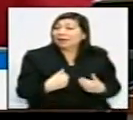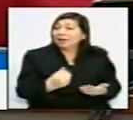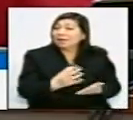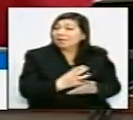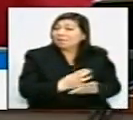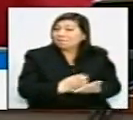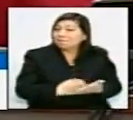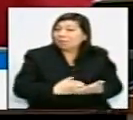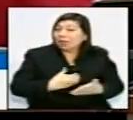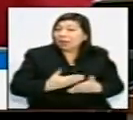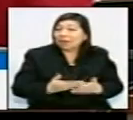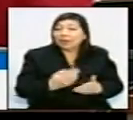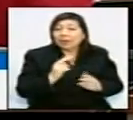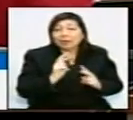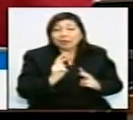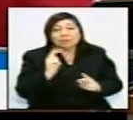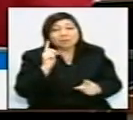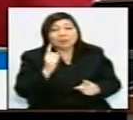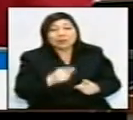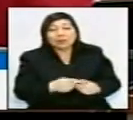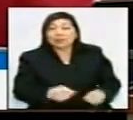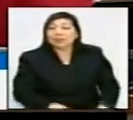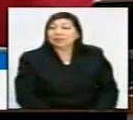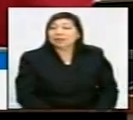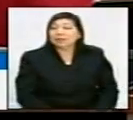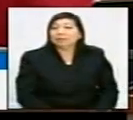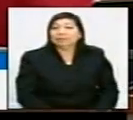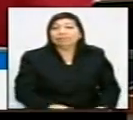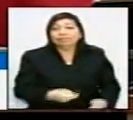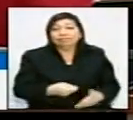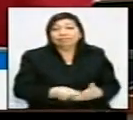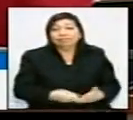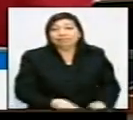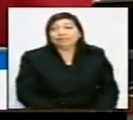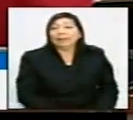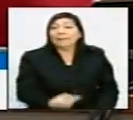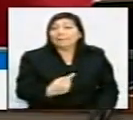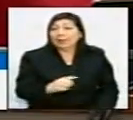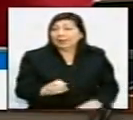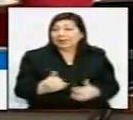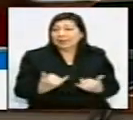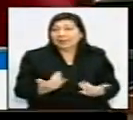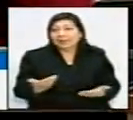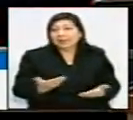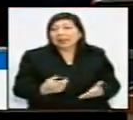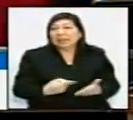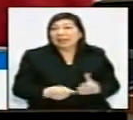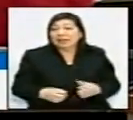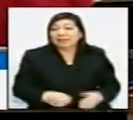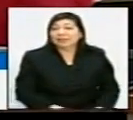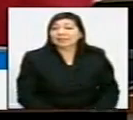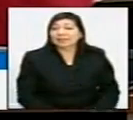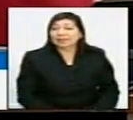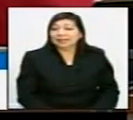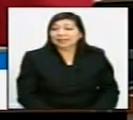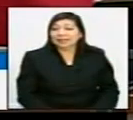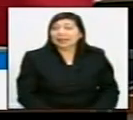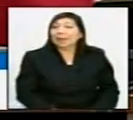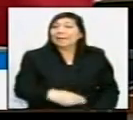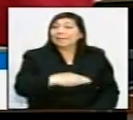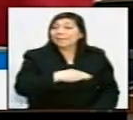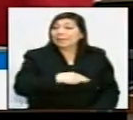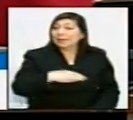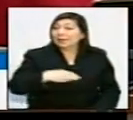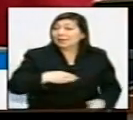reducción de generación de emisiones en su actividad agrícola. Para lograr esto, ¿qué se está haciendo? El